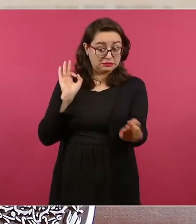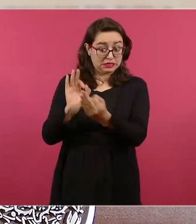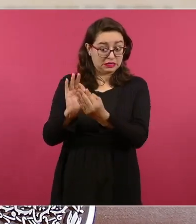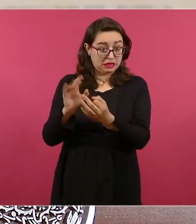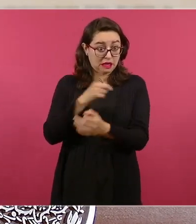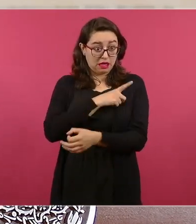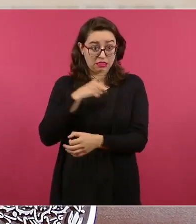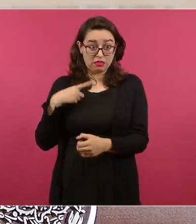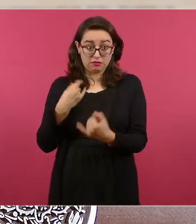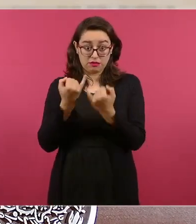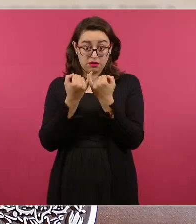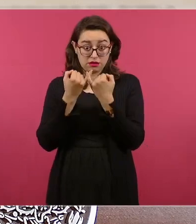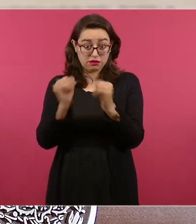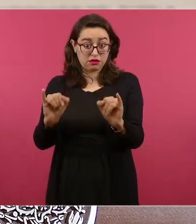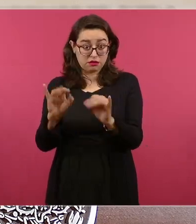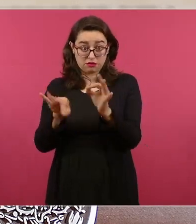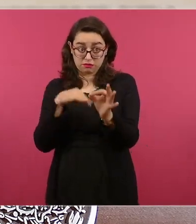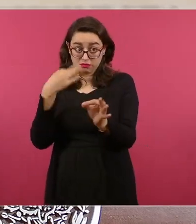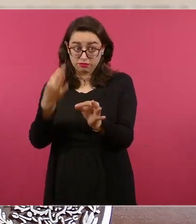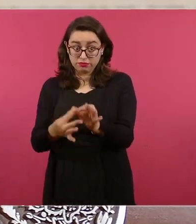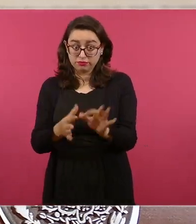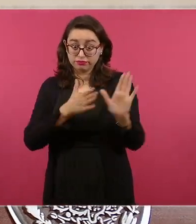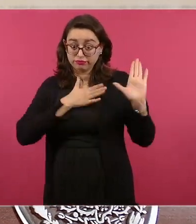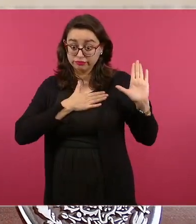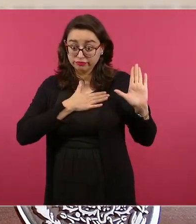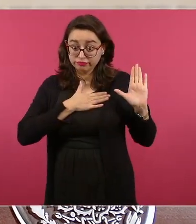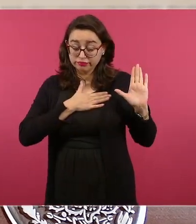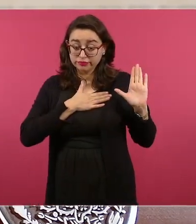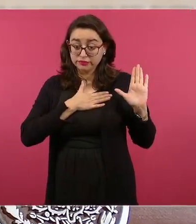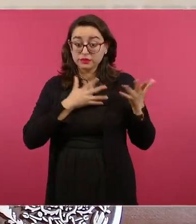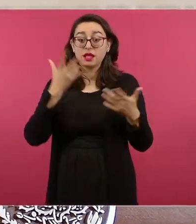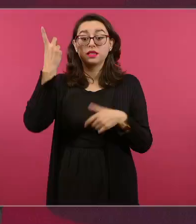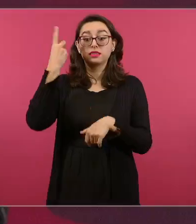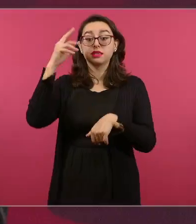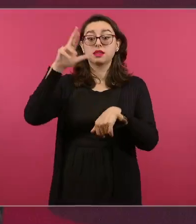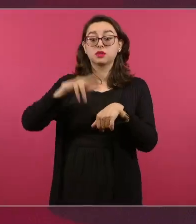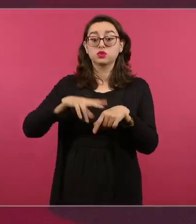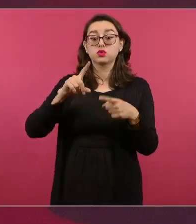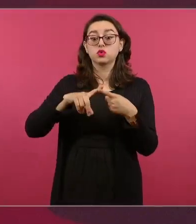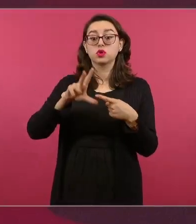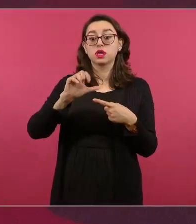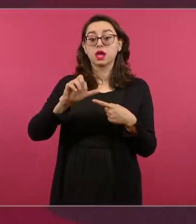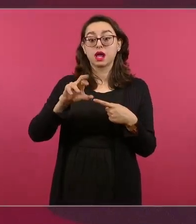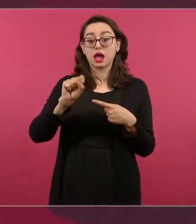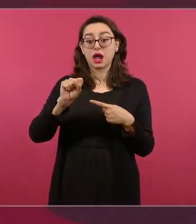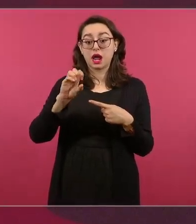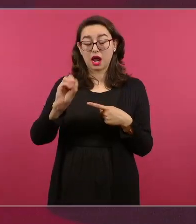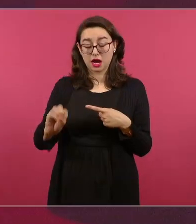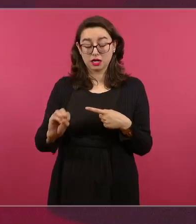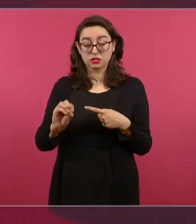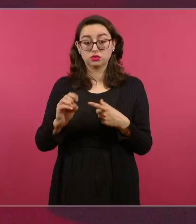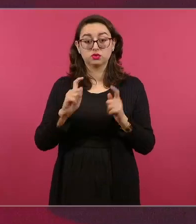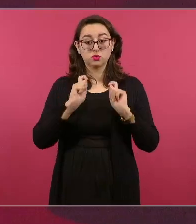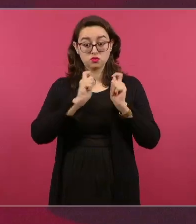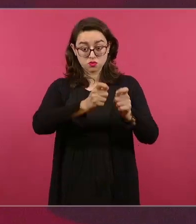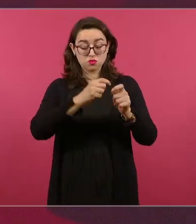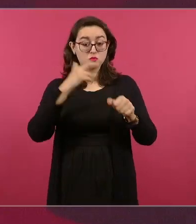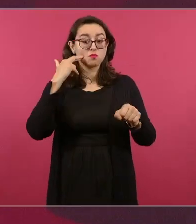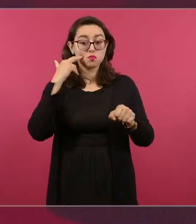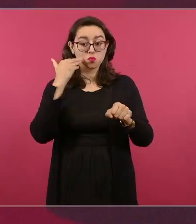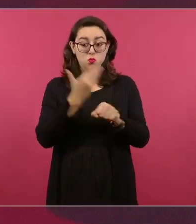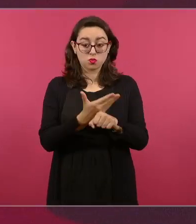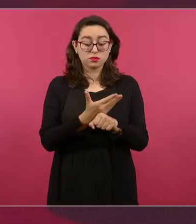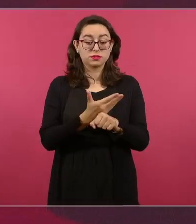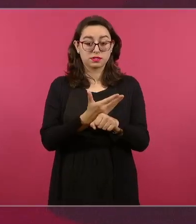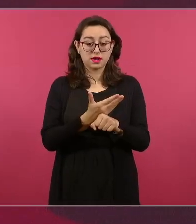Van a ir los directivos de Carso, porque es un tramo que tiene que